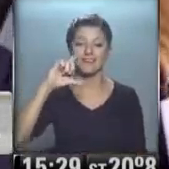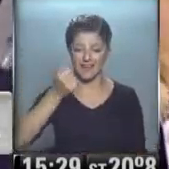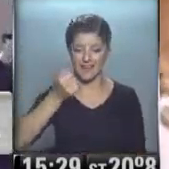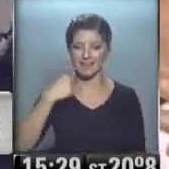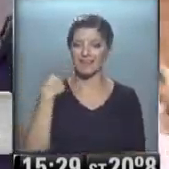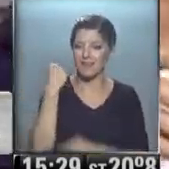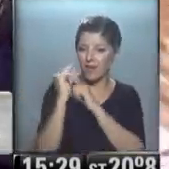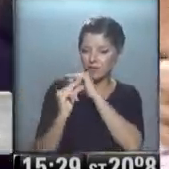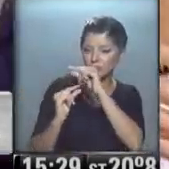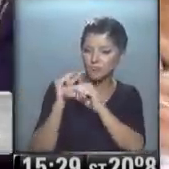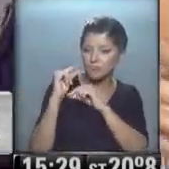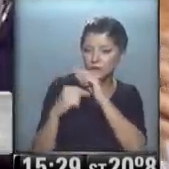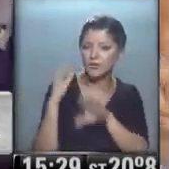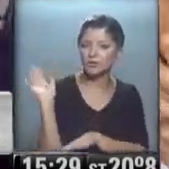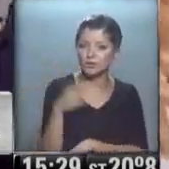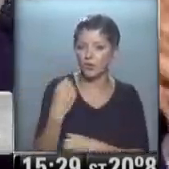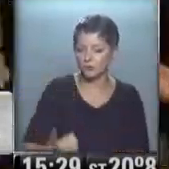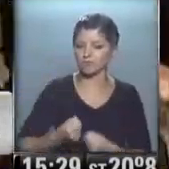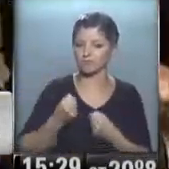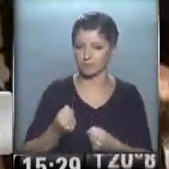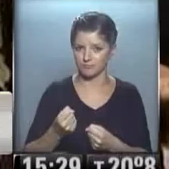uno lleva adelante.